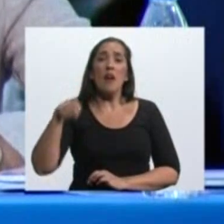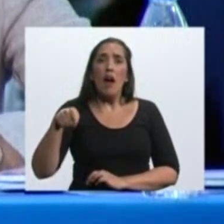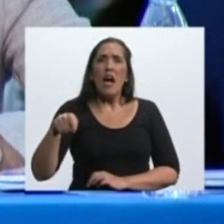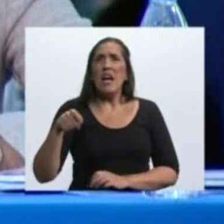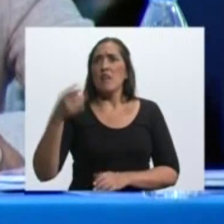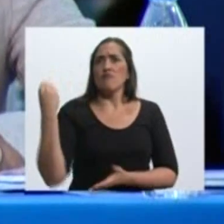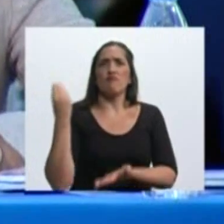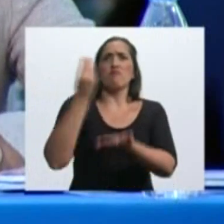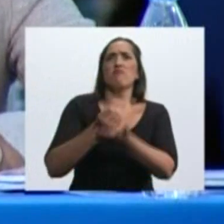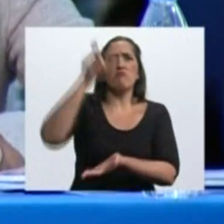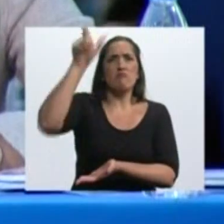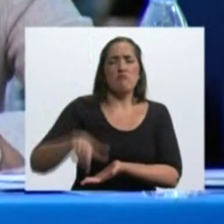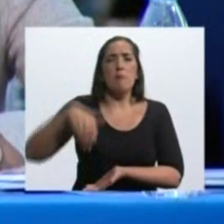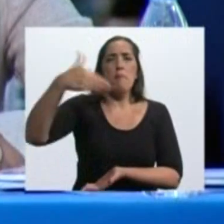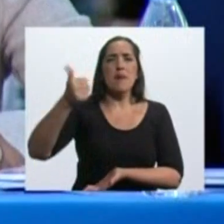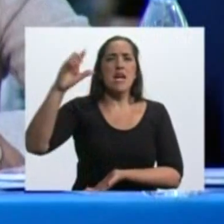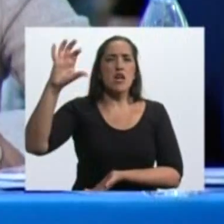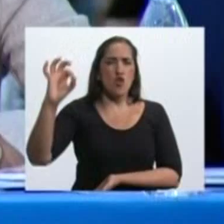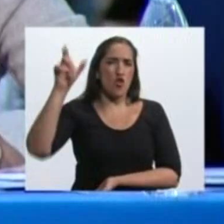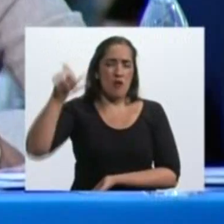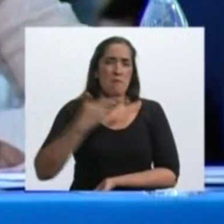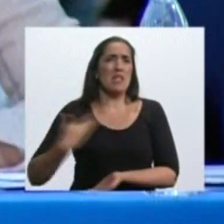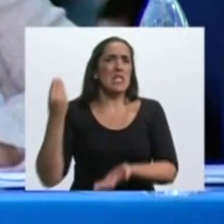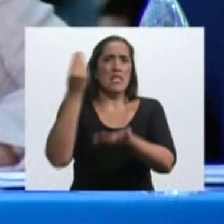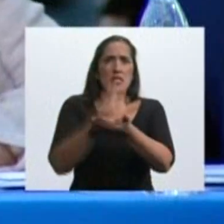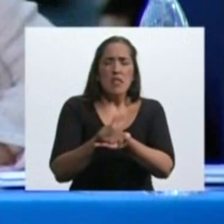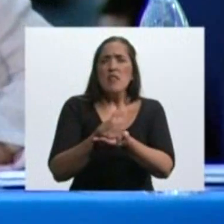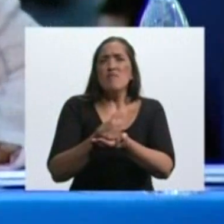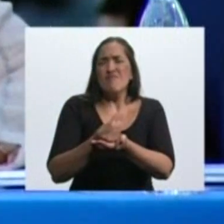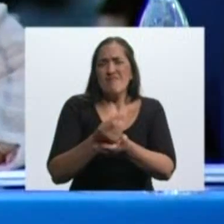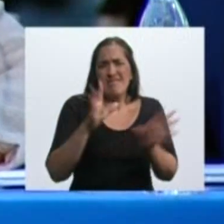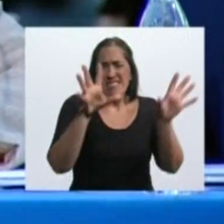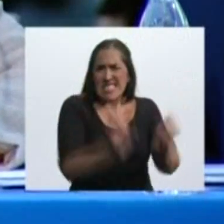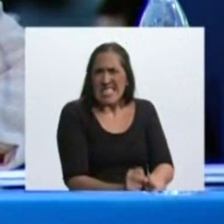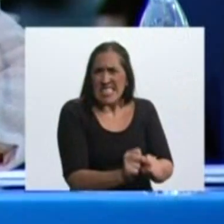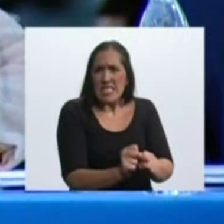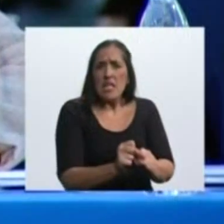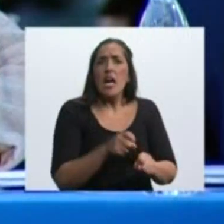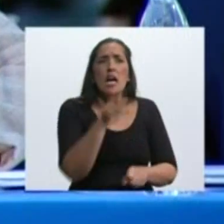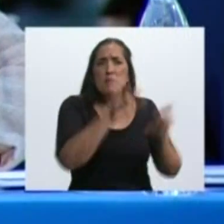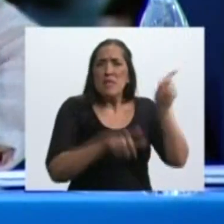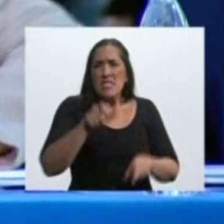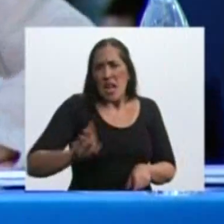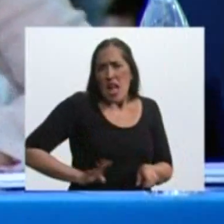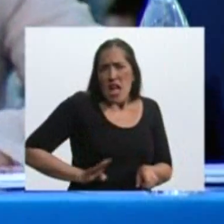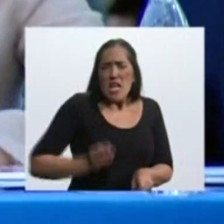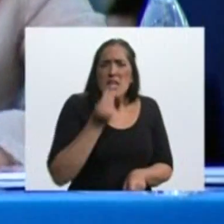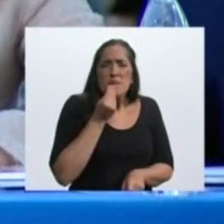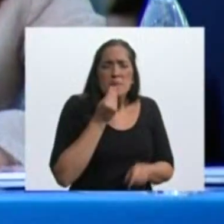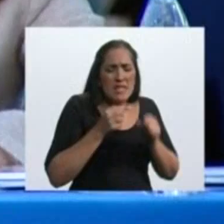devastada, donde no sé si cada chino podía comer apenas media escudilla de